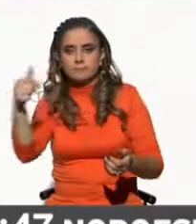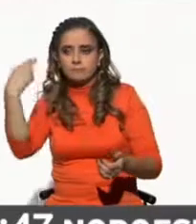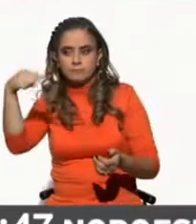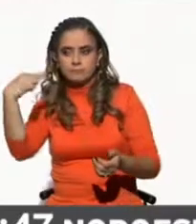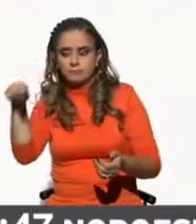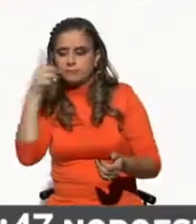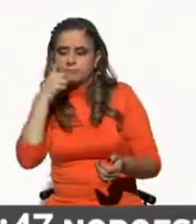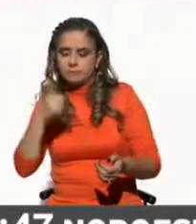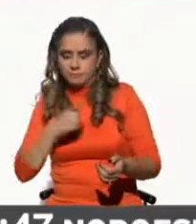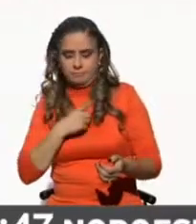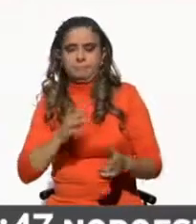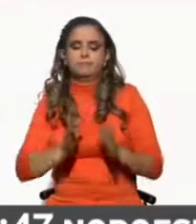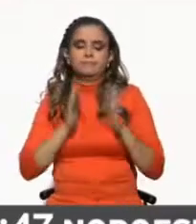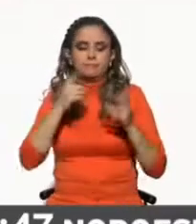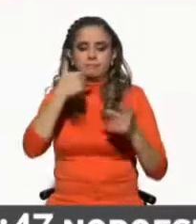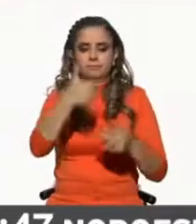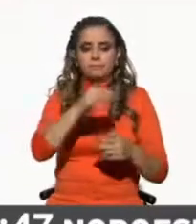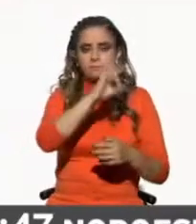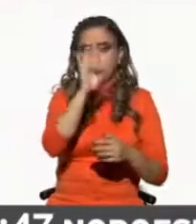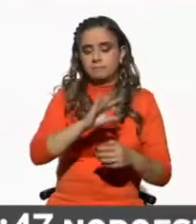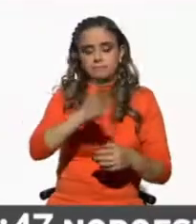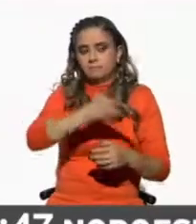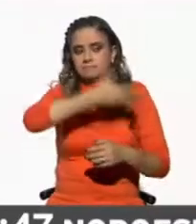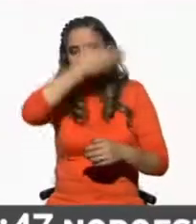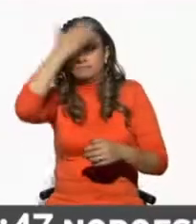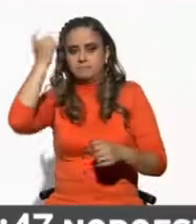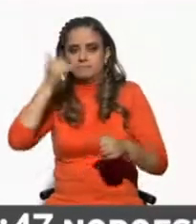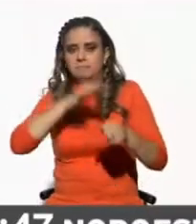o 7% dijo no saber.